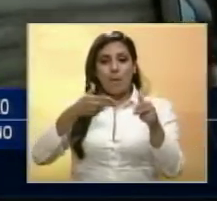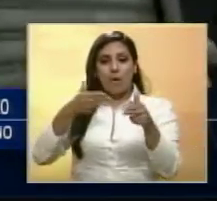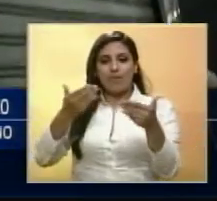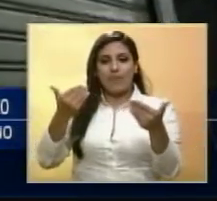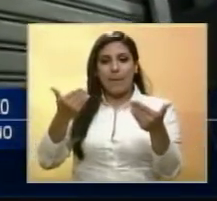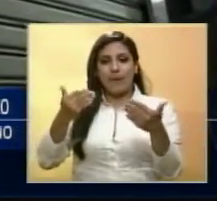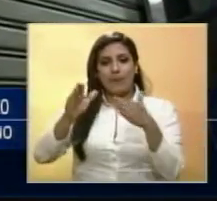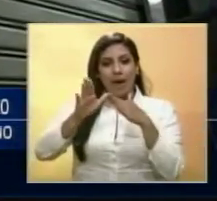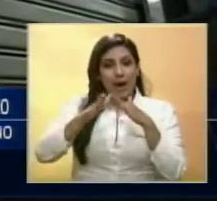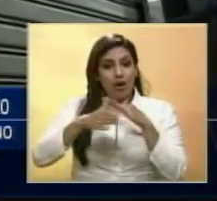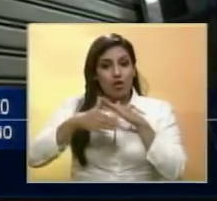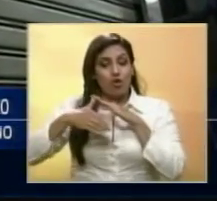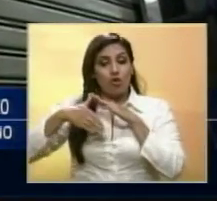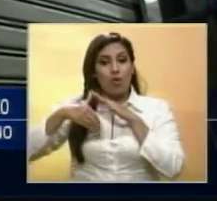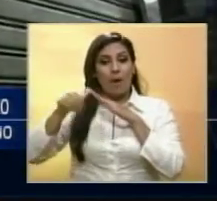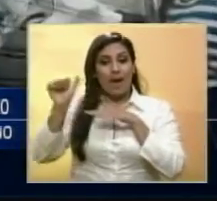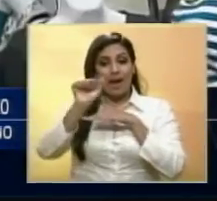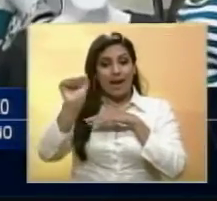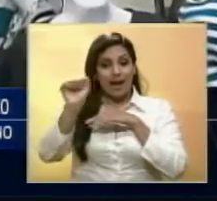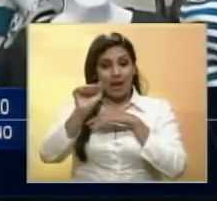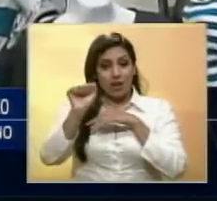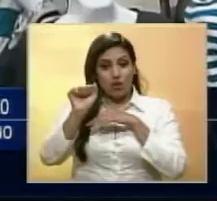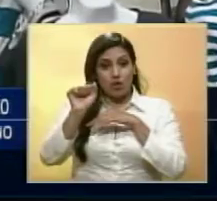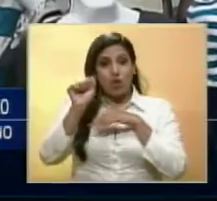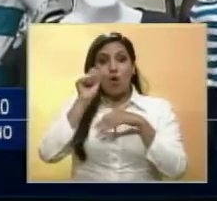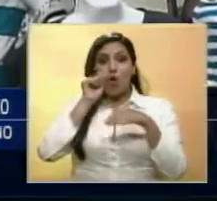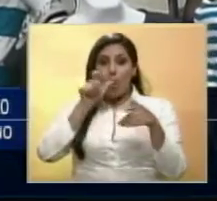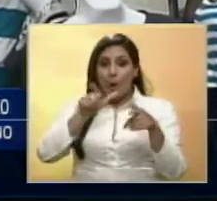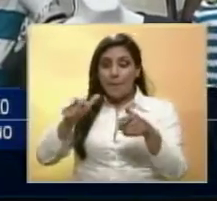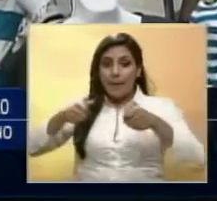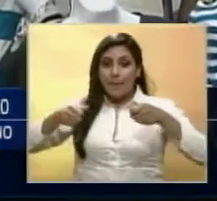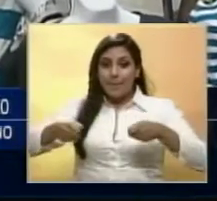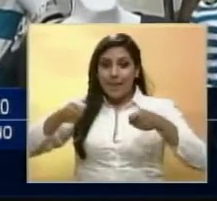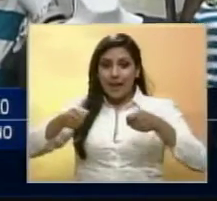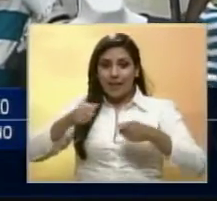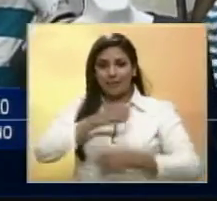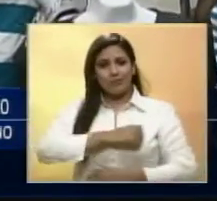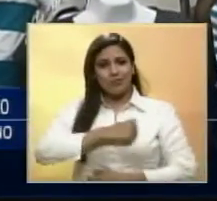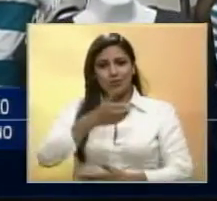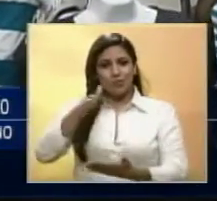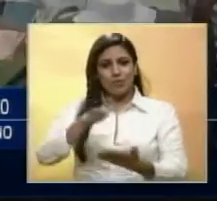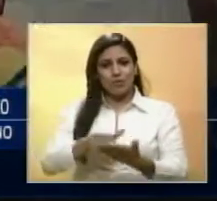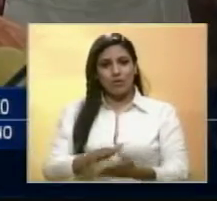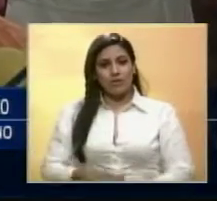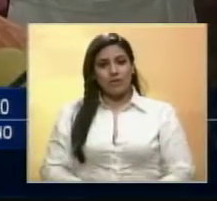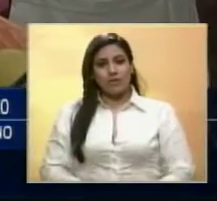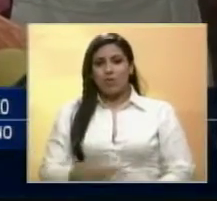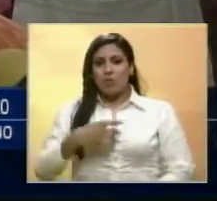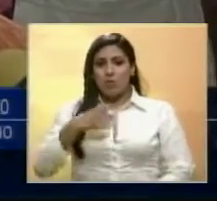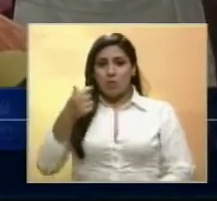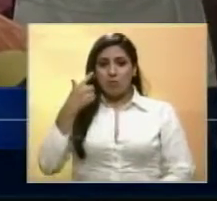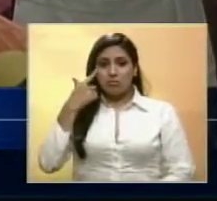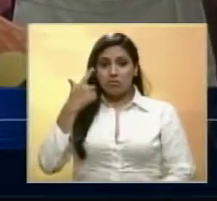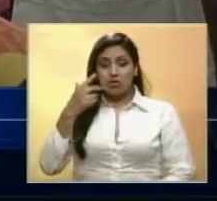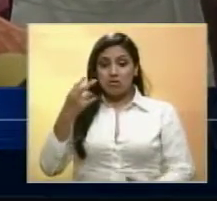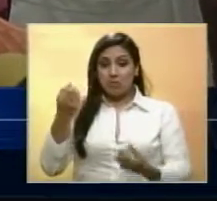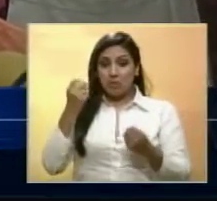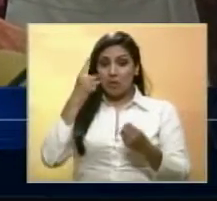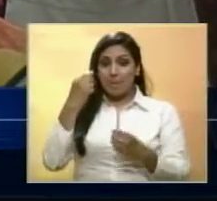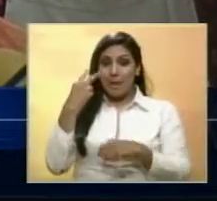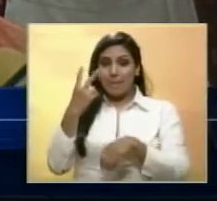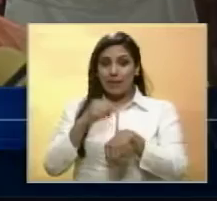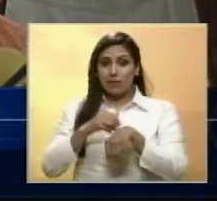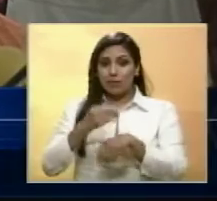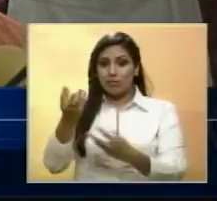para presuntamente robarle su vehículo. Comerciantes del mercado lamentaron el asesinato. Lo poco que yo sé, pues yo me acabo de enterar hace como